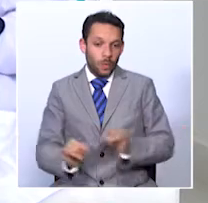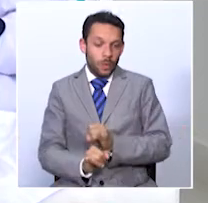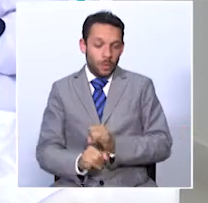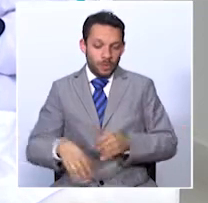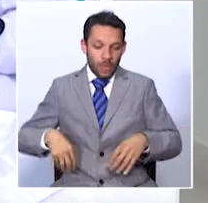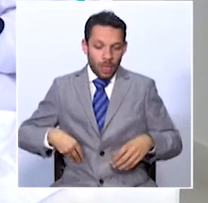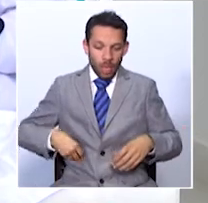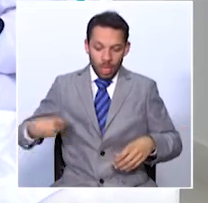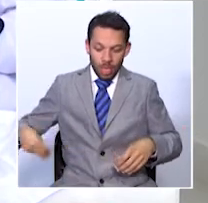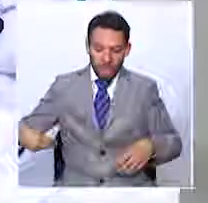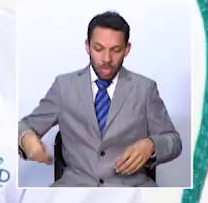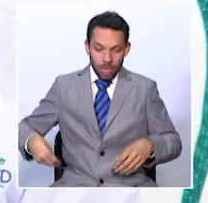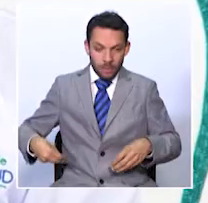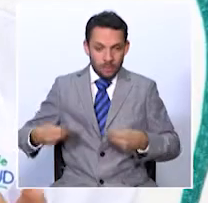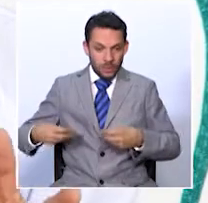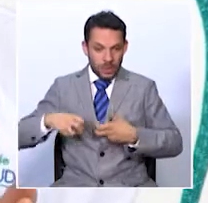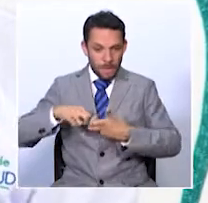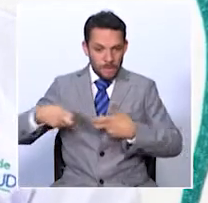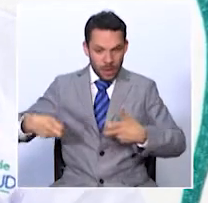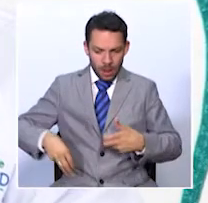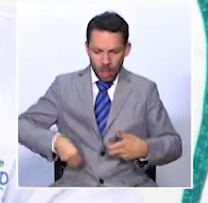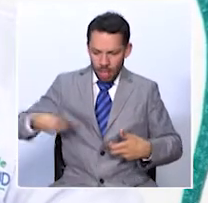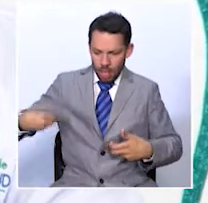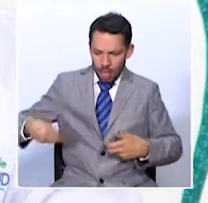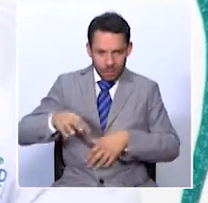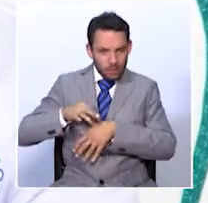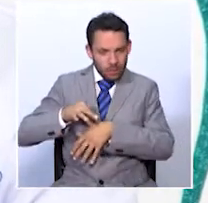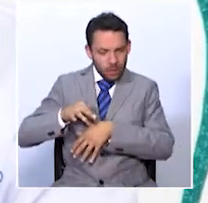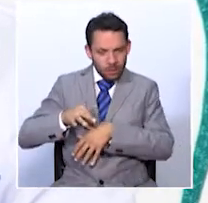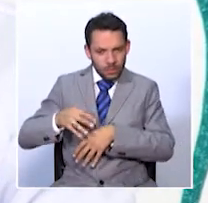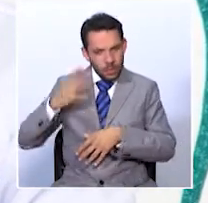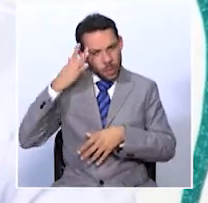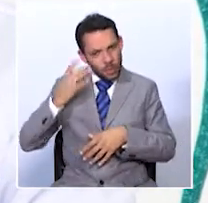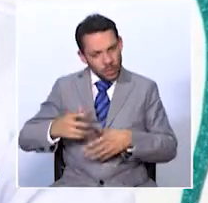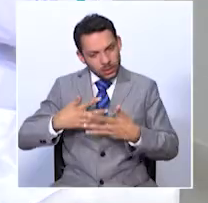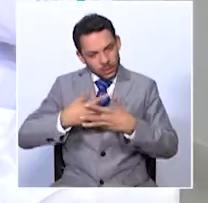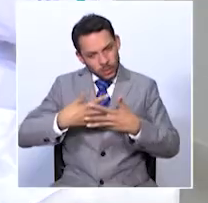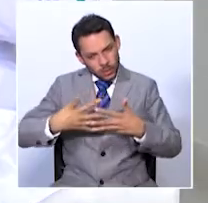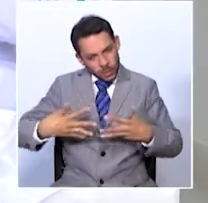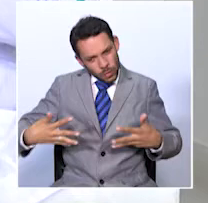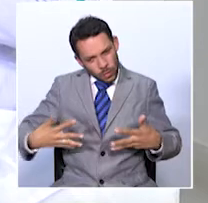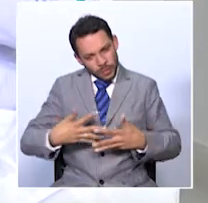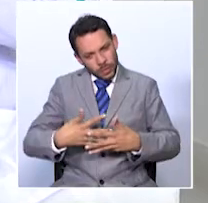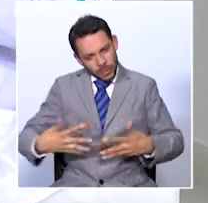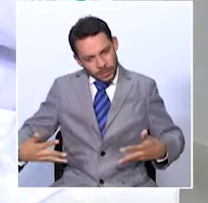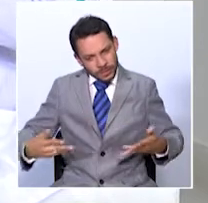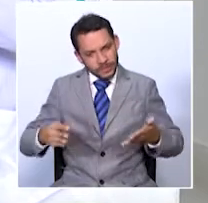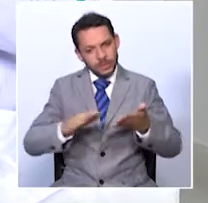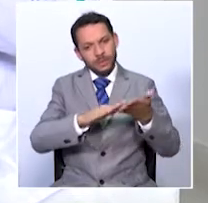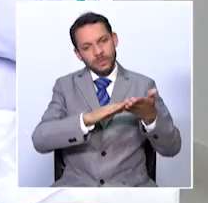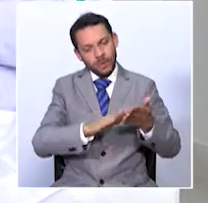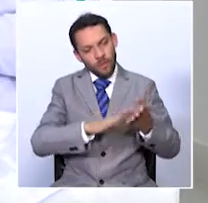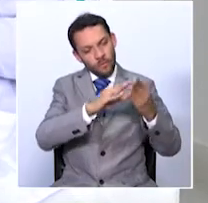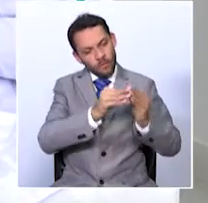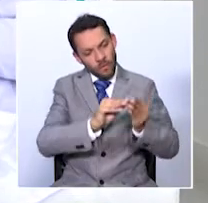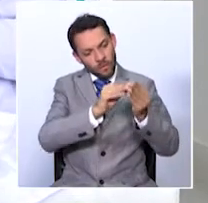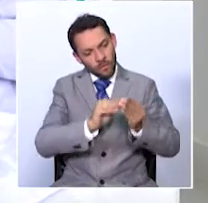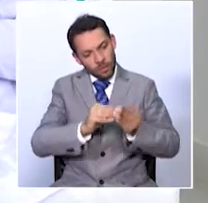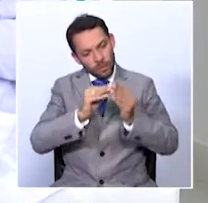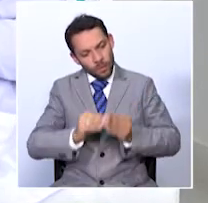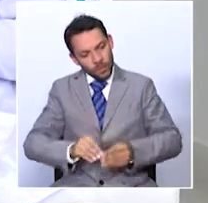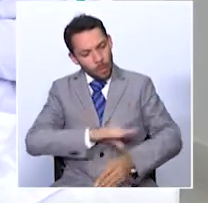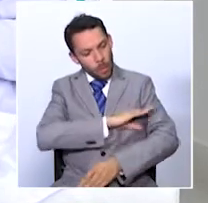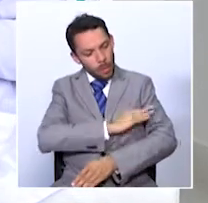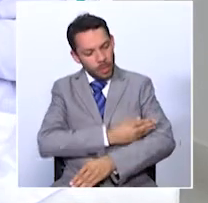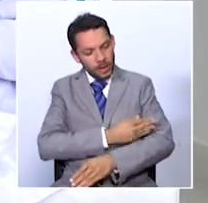que el cuerpo creó. ¿Cómo es que el cuerpo tiene esa capacidad de formar esa piel, de regenerar esos tejidos?